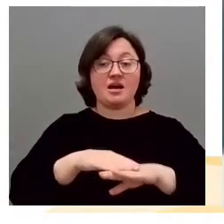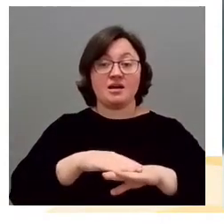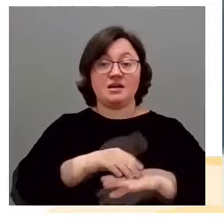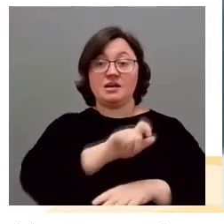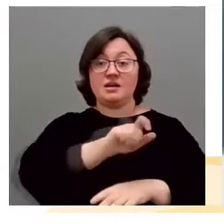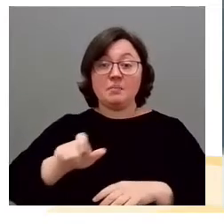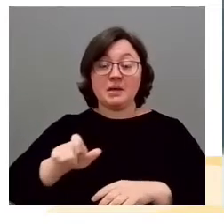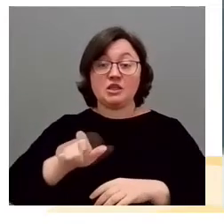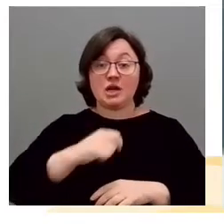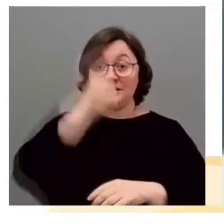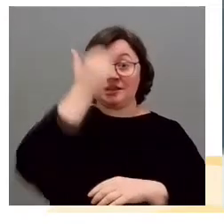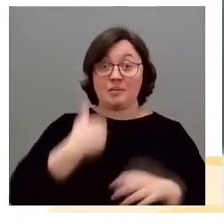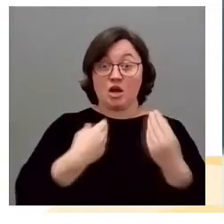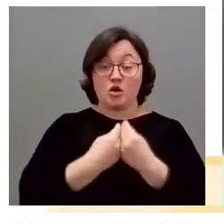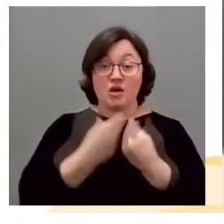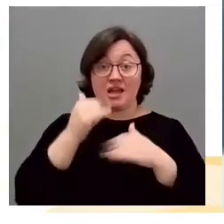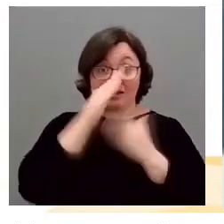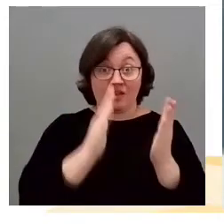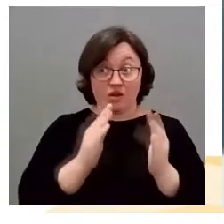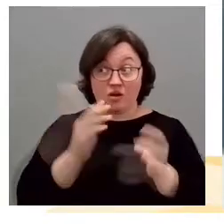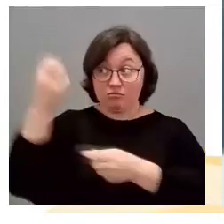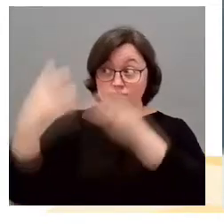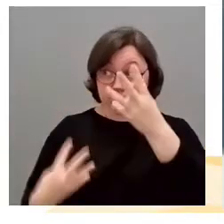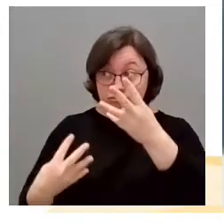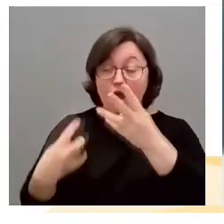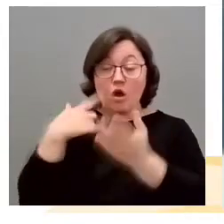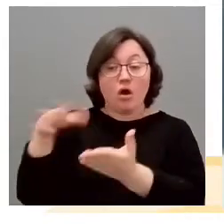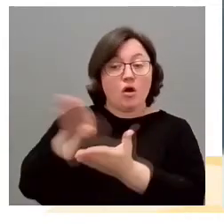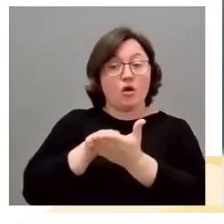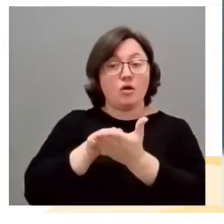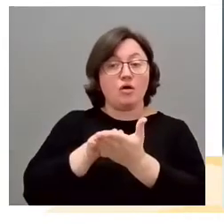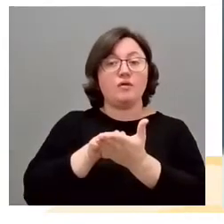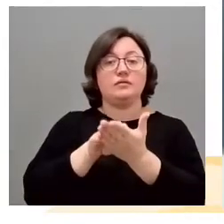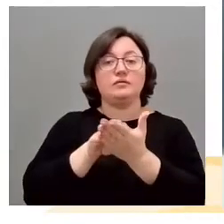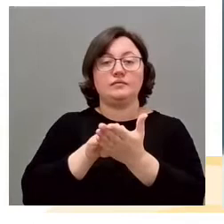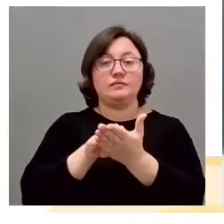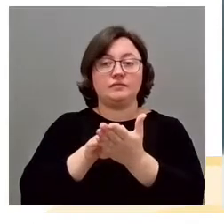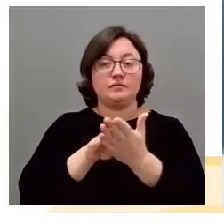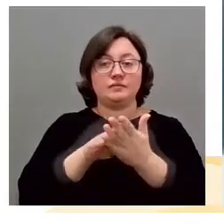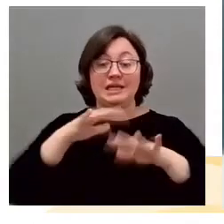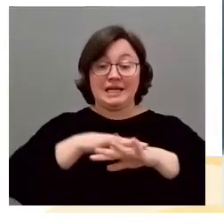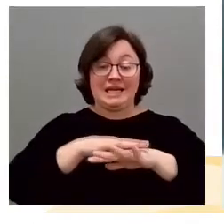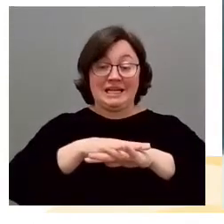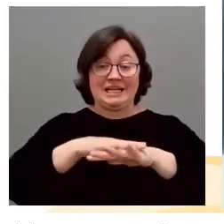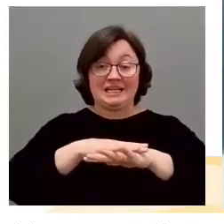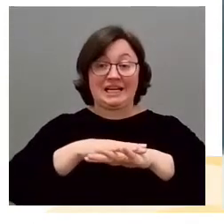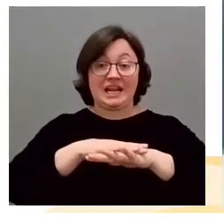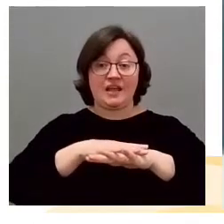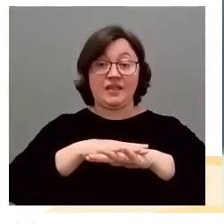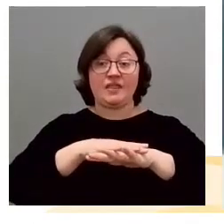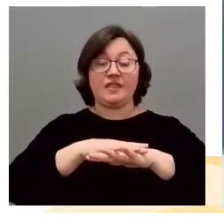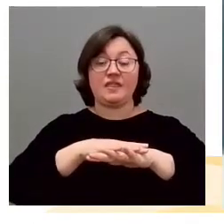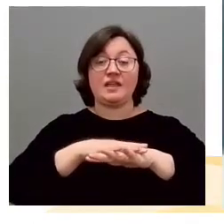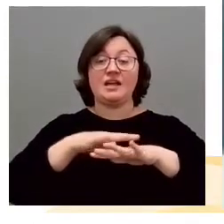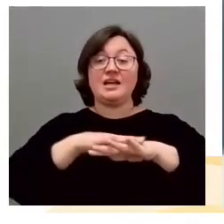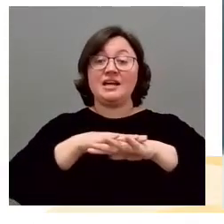la parálisis cerebral y crear redes para derivar a